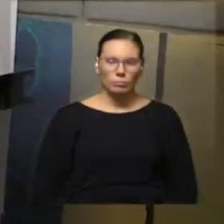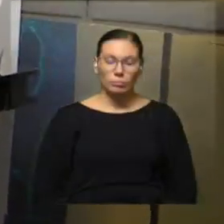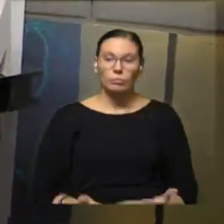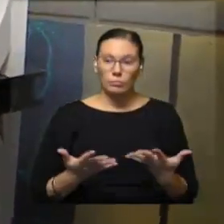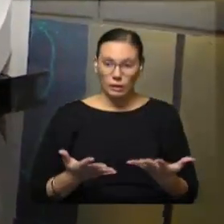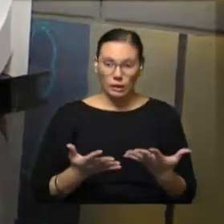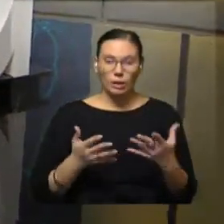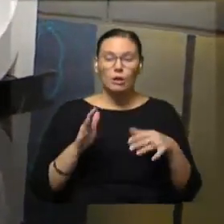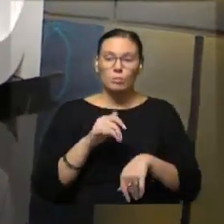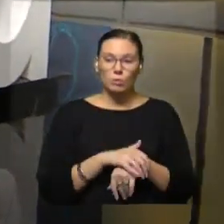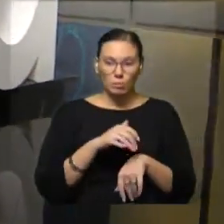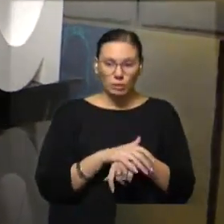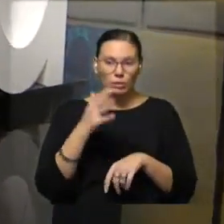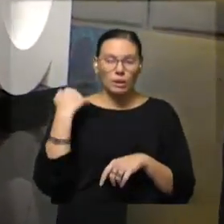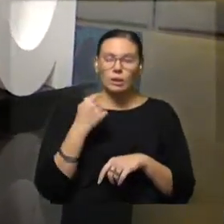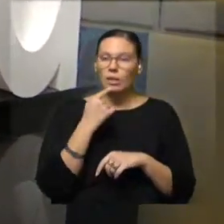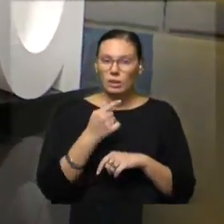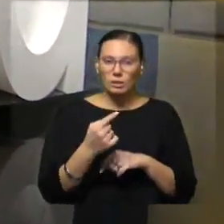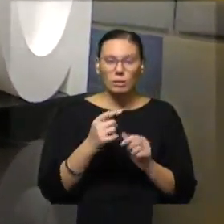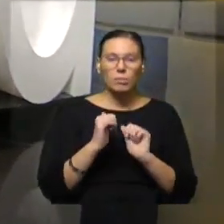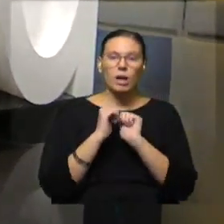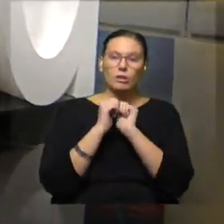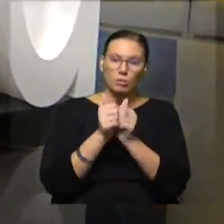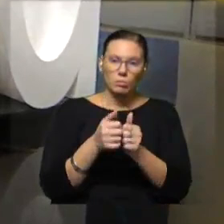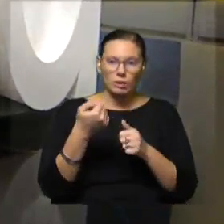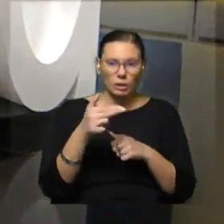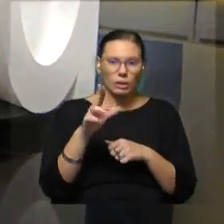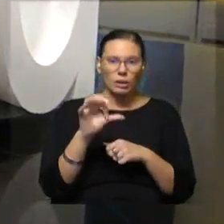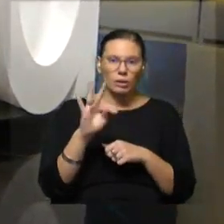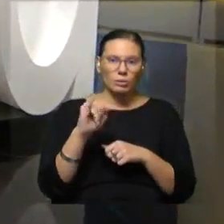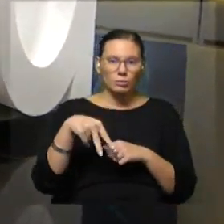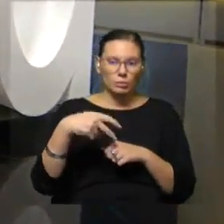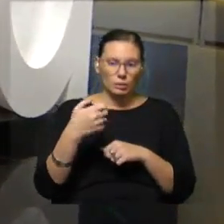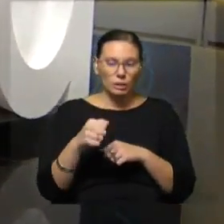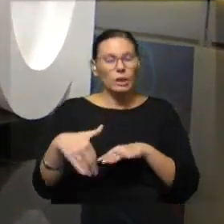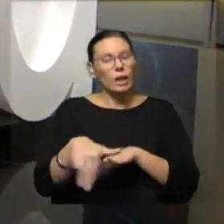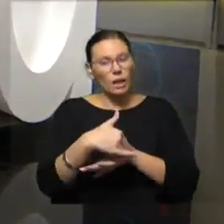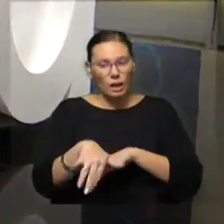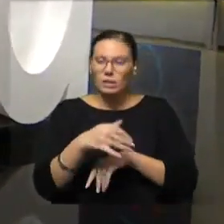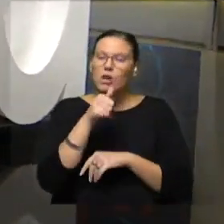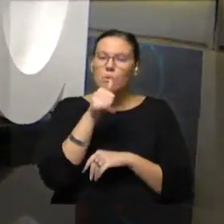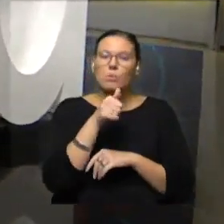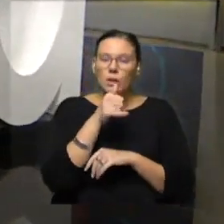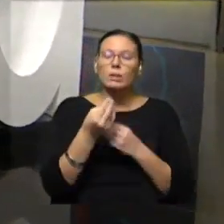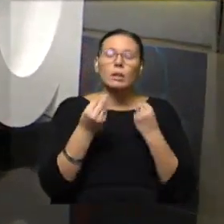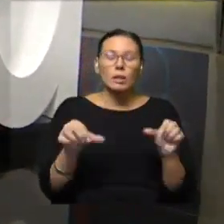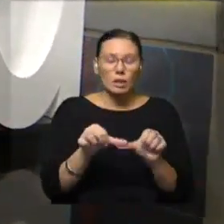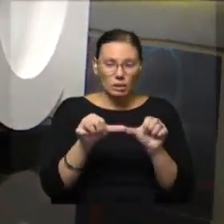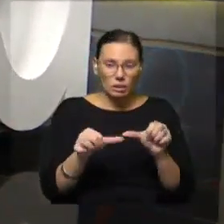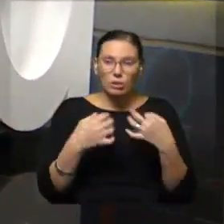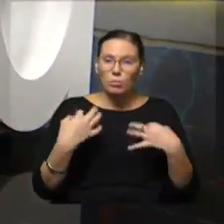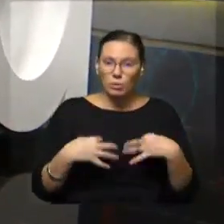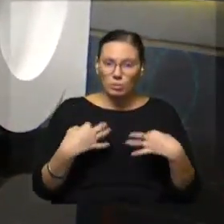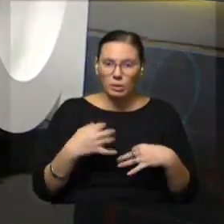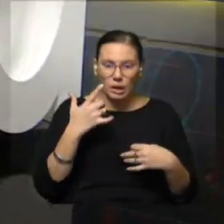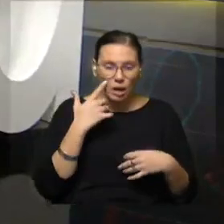Bueno, es el momento, como bien decías, de acompañar a Agustina, que está en la calle, para que nos cuente qué le trae por ahí. Me parece muy bien,